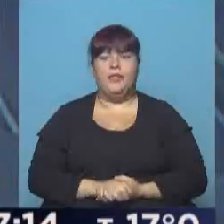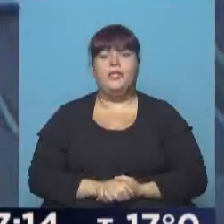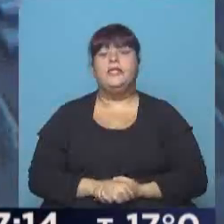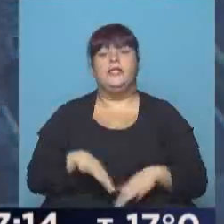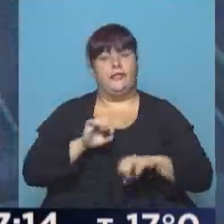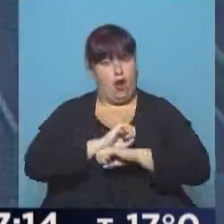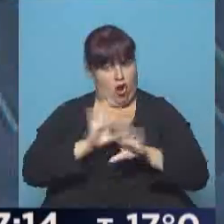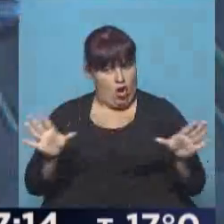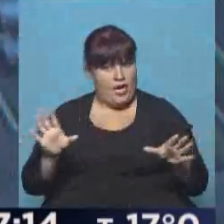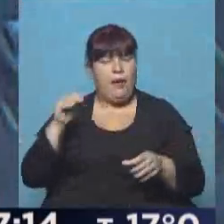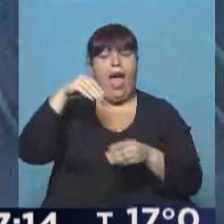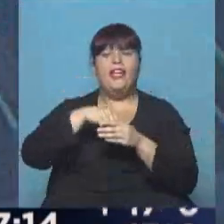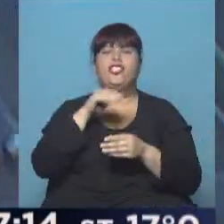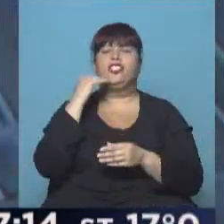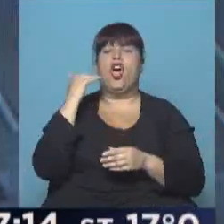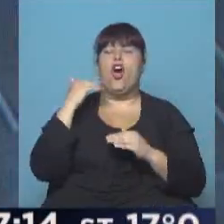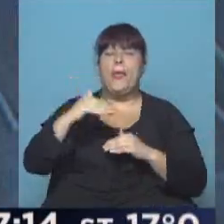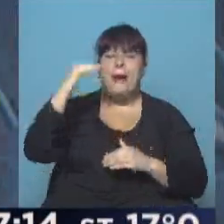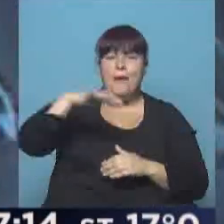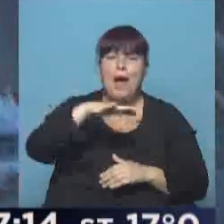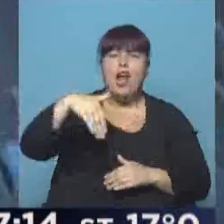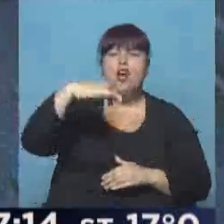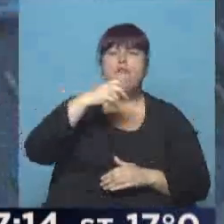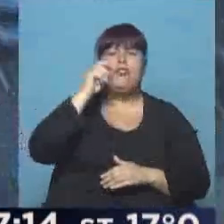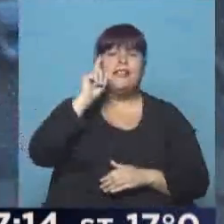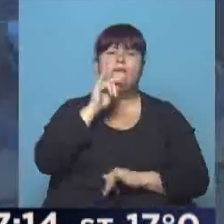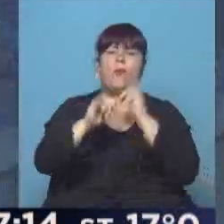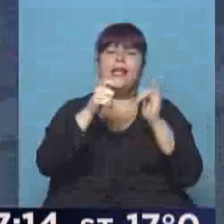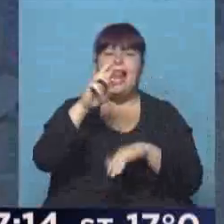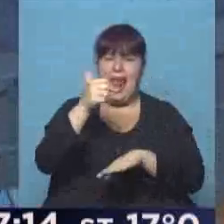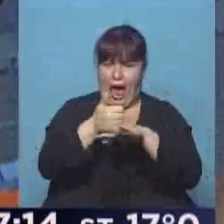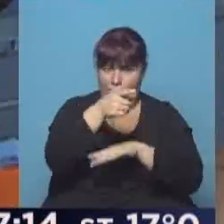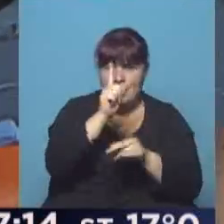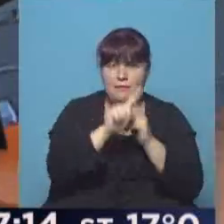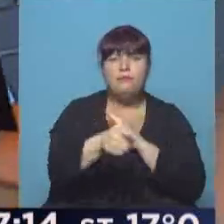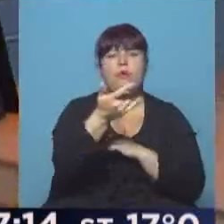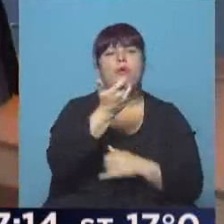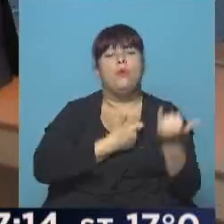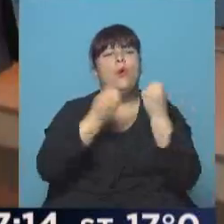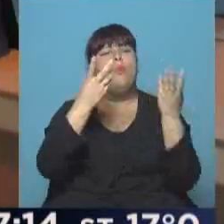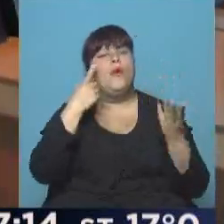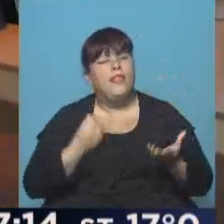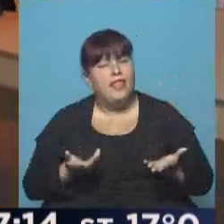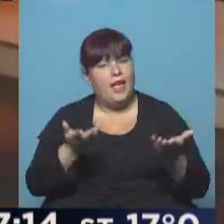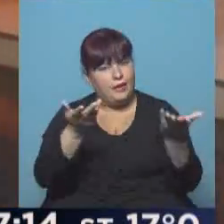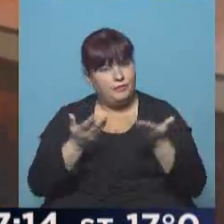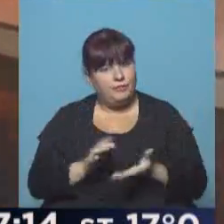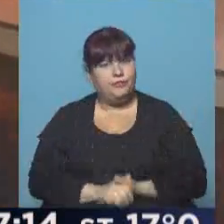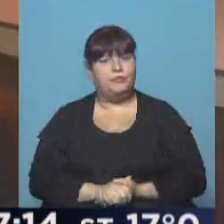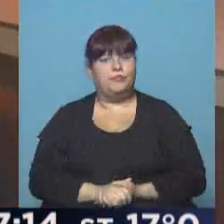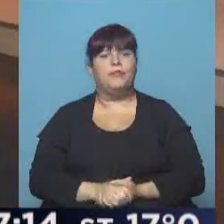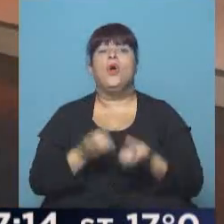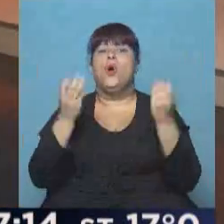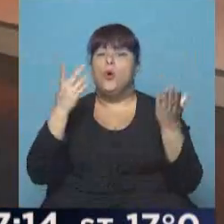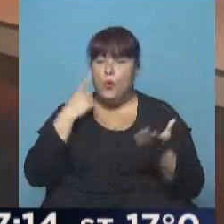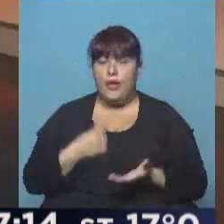Un hecho macabro en el interior de un departamento en el barrio de Montserrat. Ya nos está contando todo en vivo Laura Mayocchi en el lugar. Laura, buen día, bienvenida. Buen